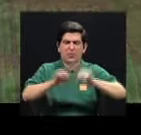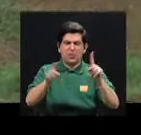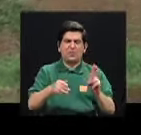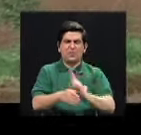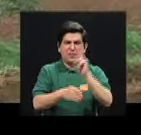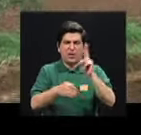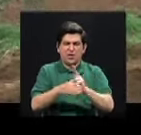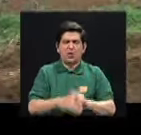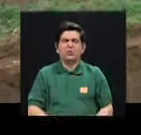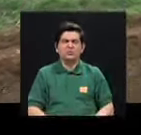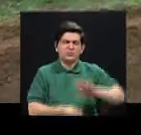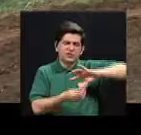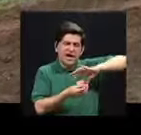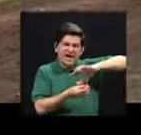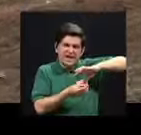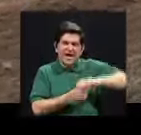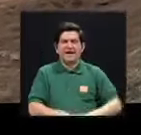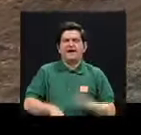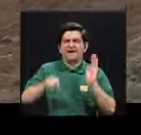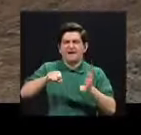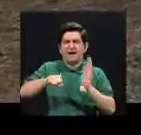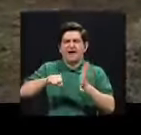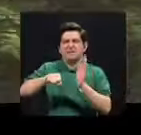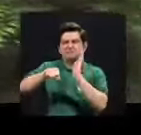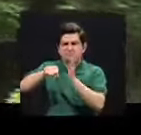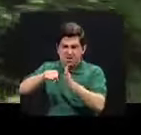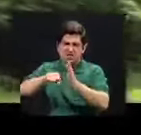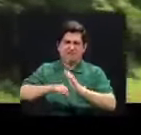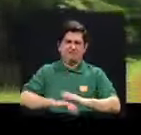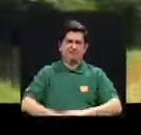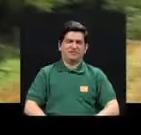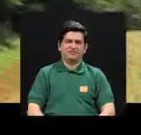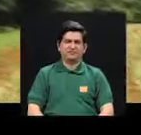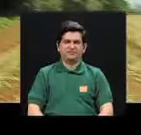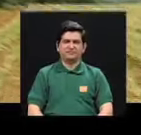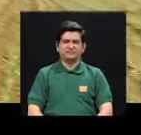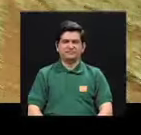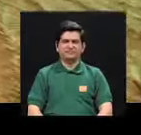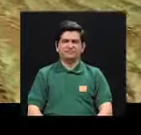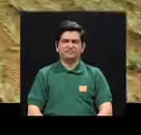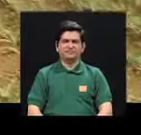utilizan como la naranja, los cítricos, la piña.